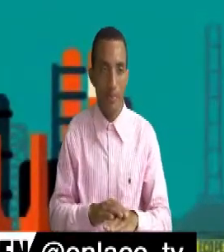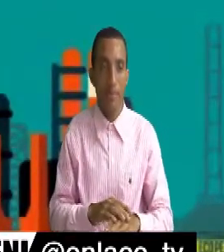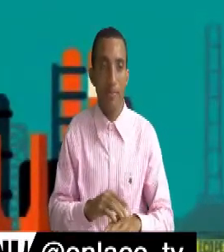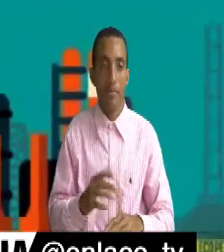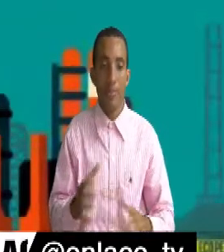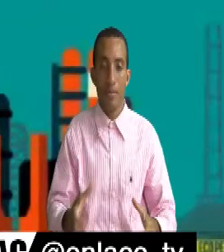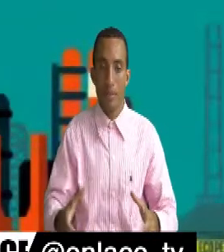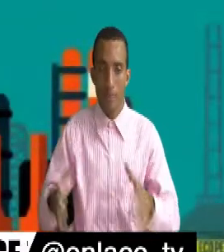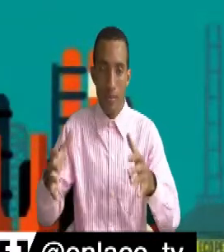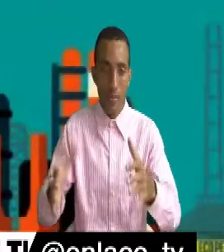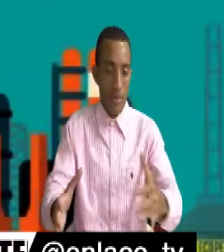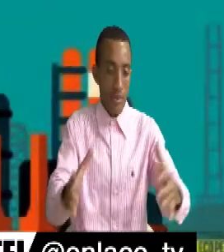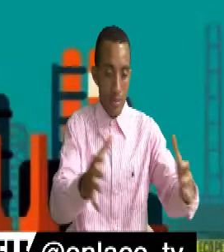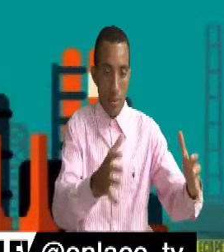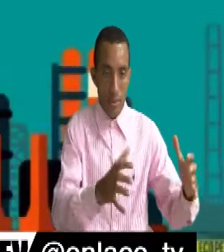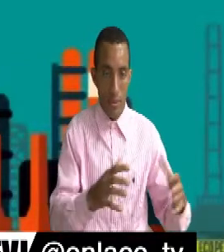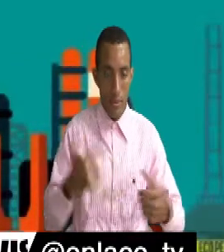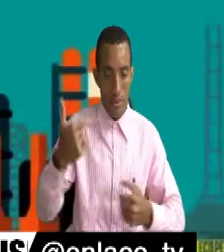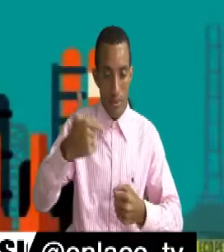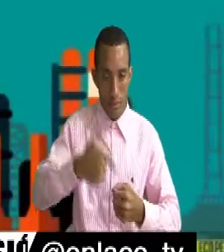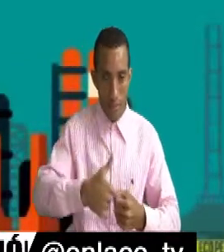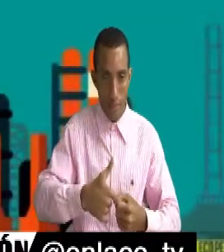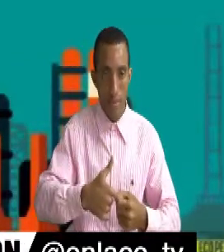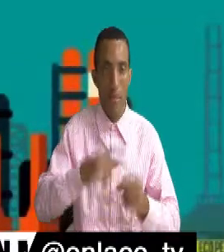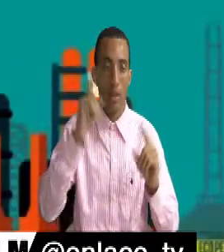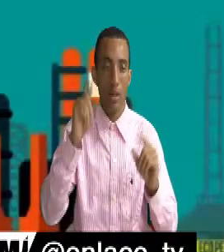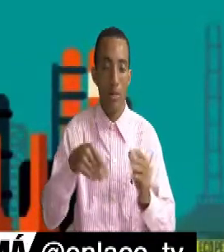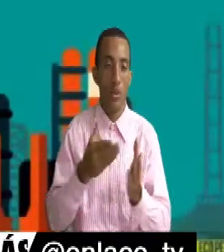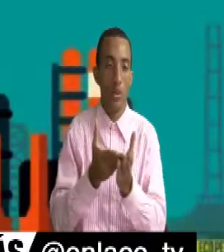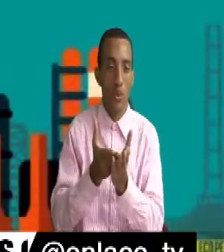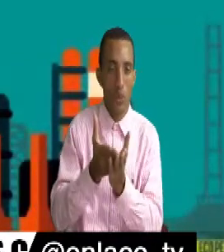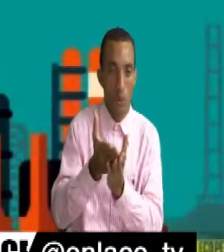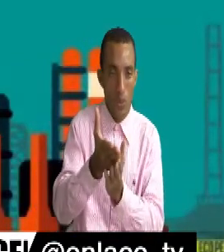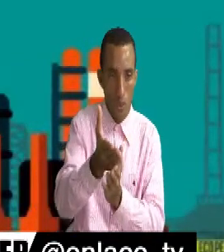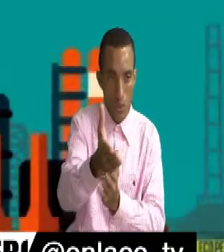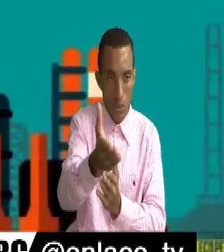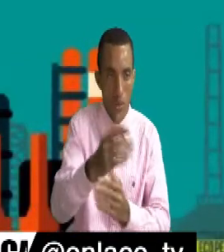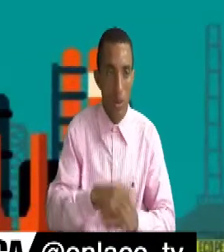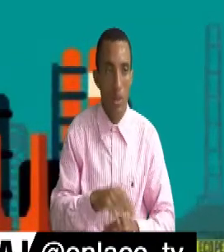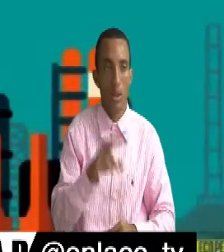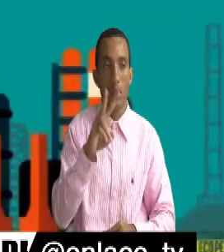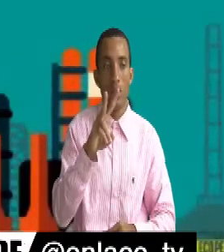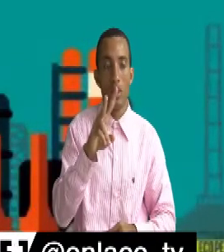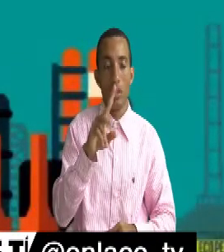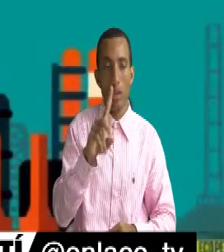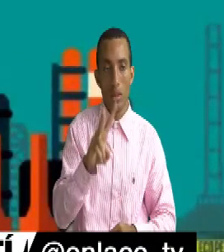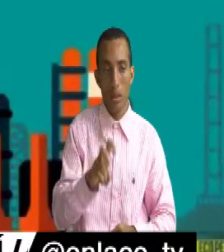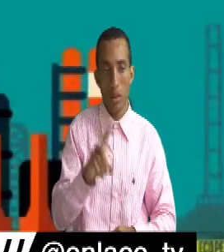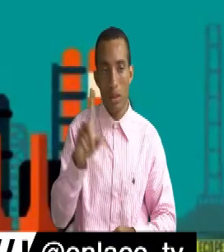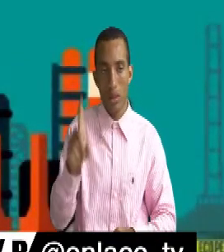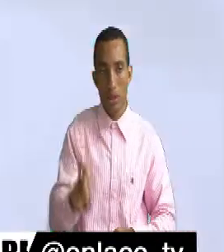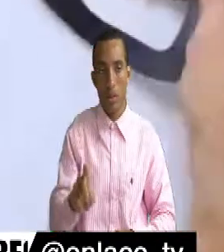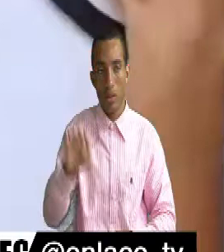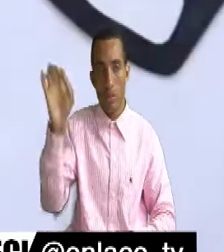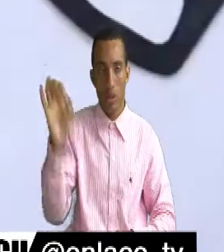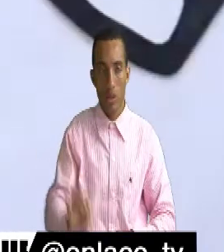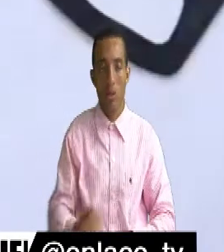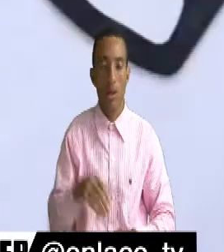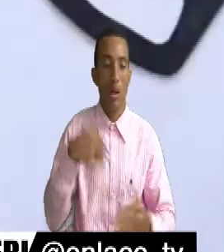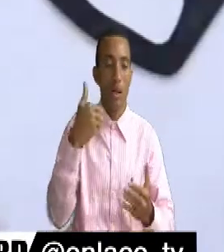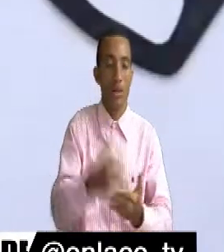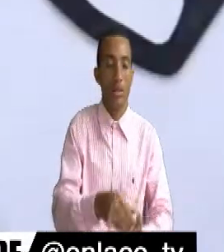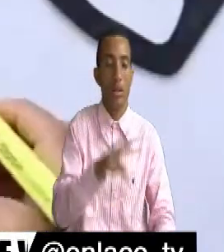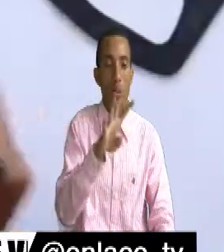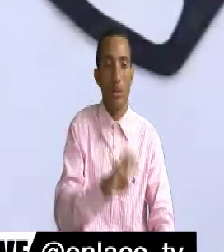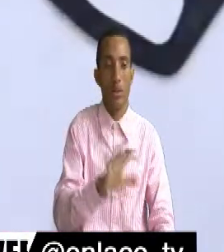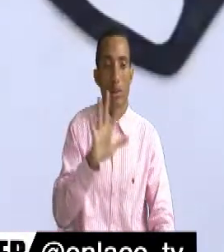existentes, garantizar la soberanía energética, hacerla sostenible en el tiempo al subir su conversión del 76% al 95%, evitar que el país se